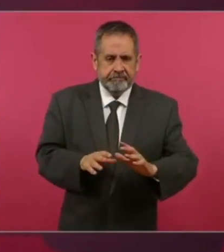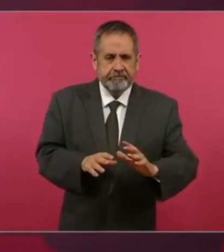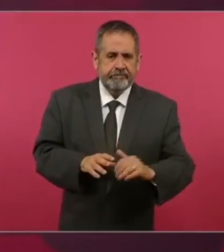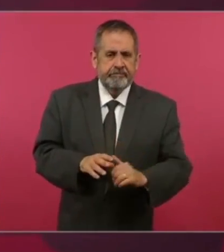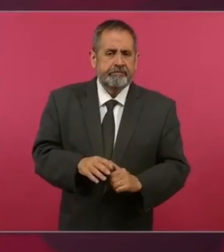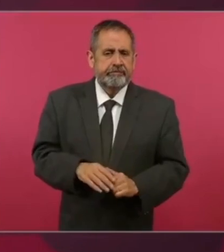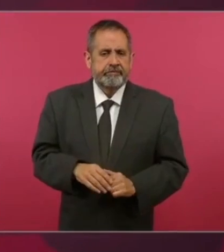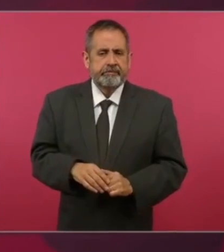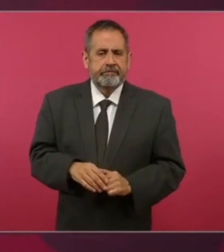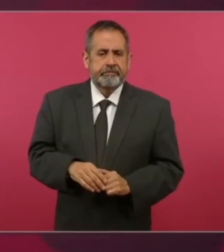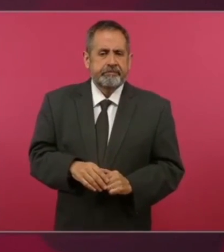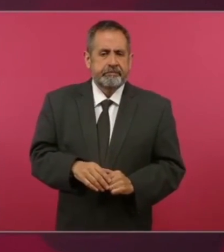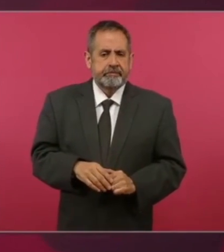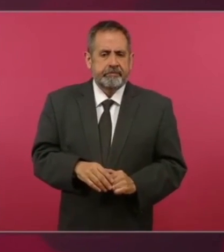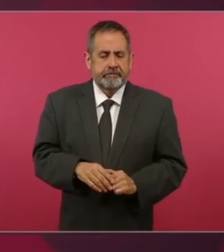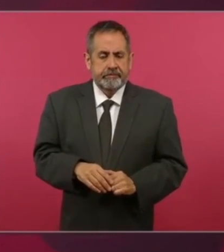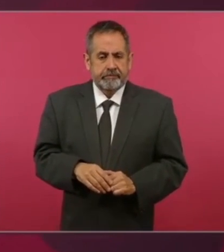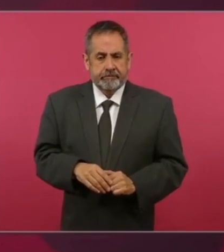los que